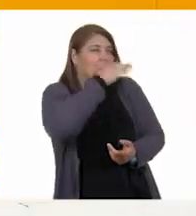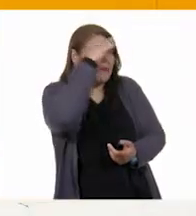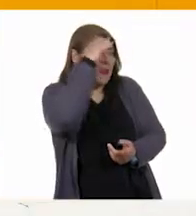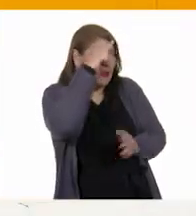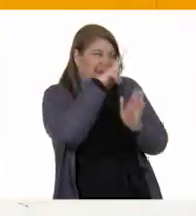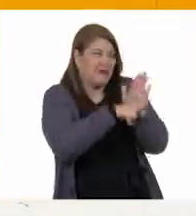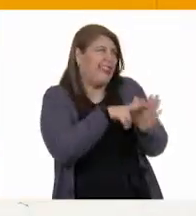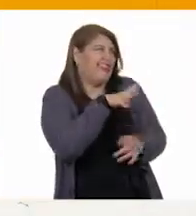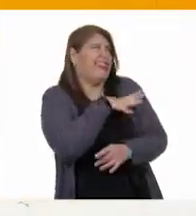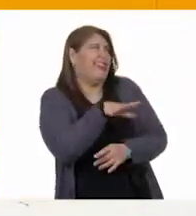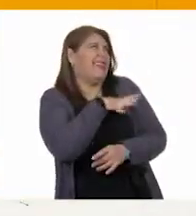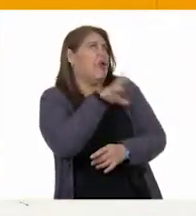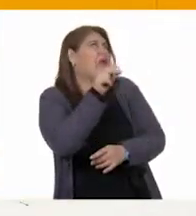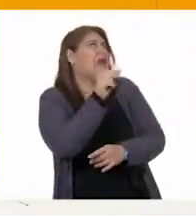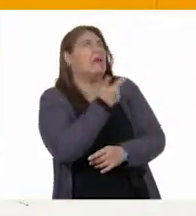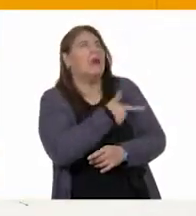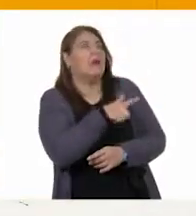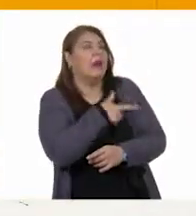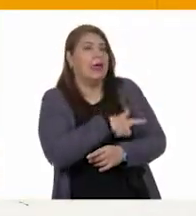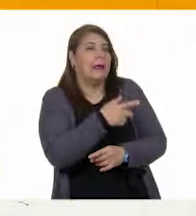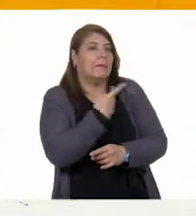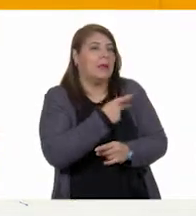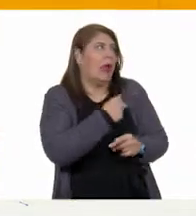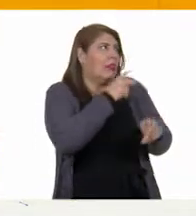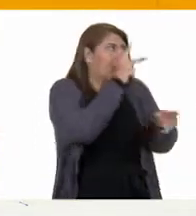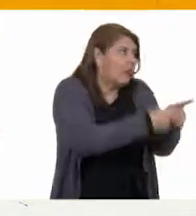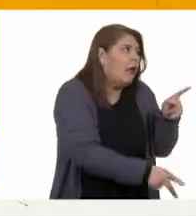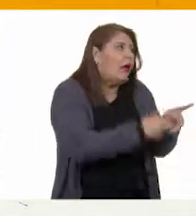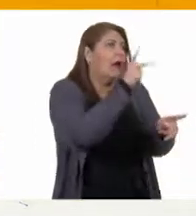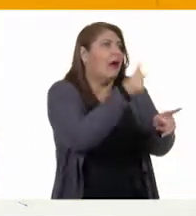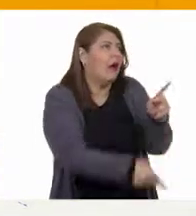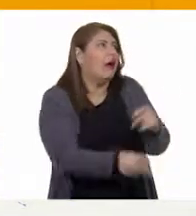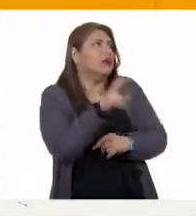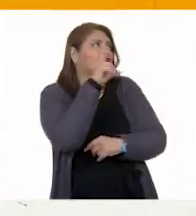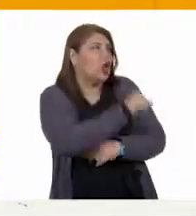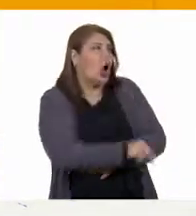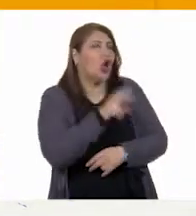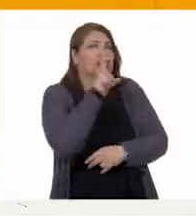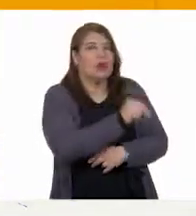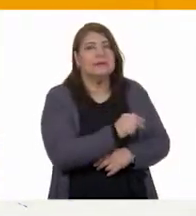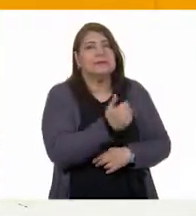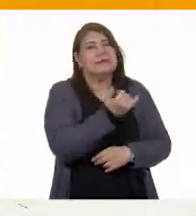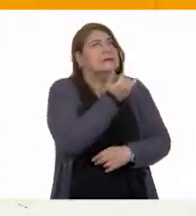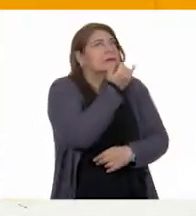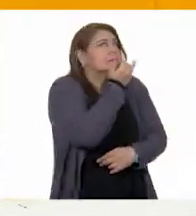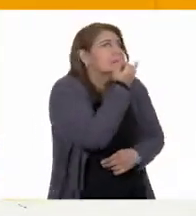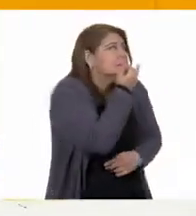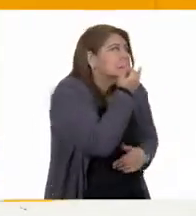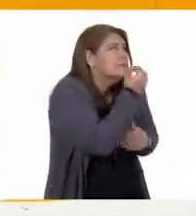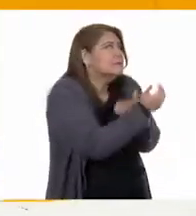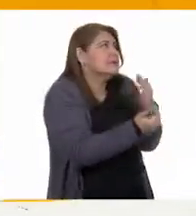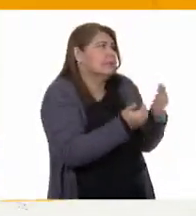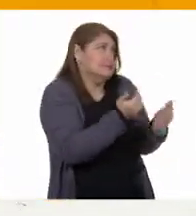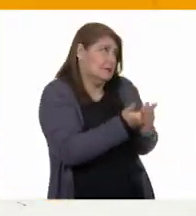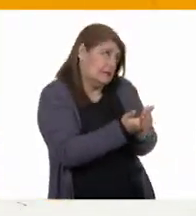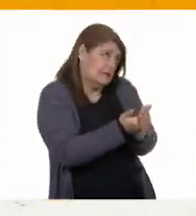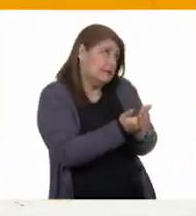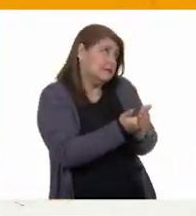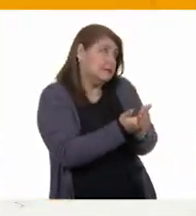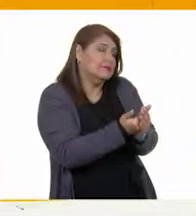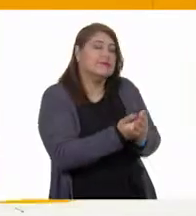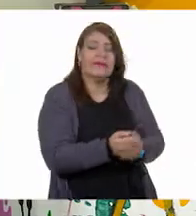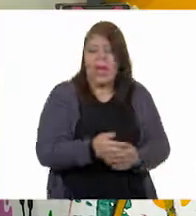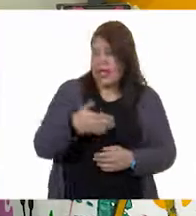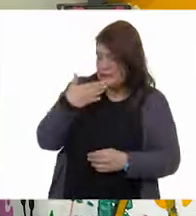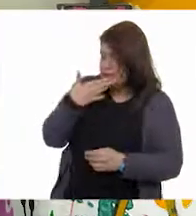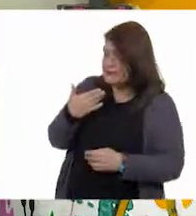a gustar que, pues, ni siquiera los dejaba hablar. Te ofrezco una disculpa, Erick. Está bien,